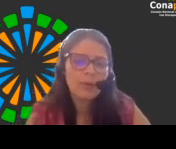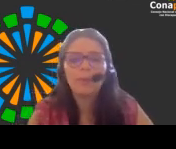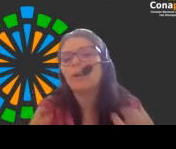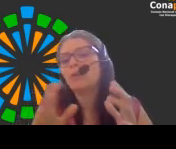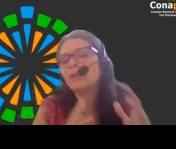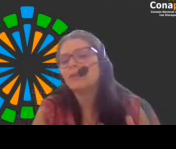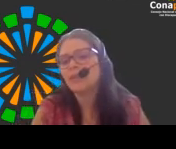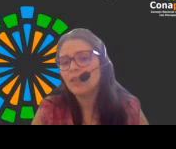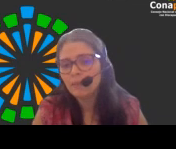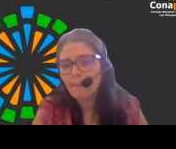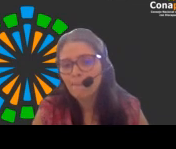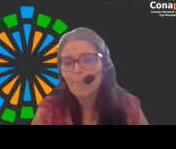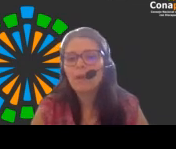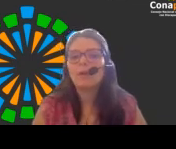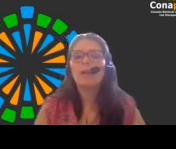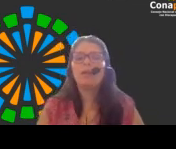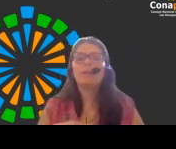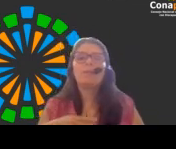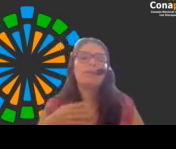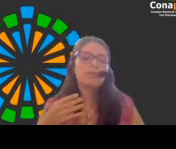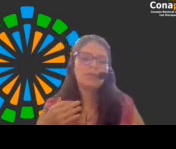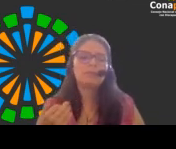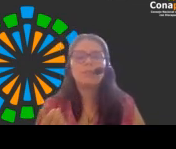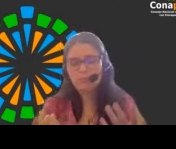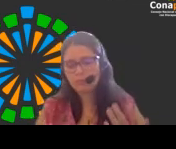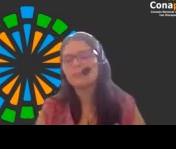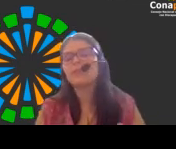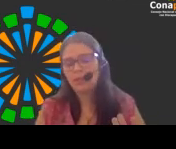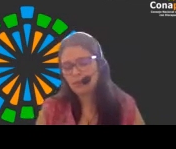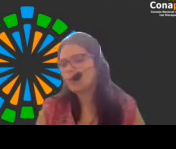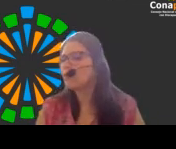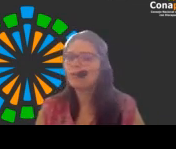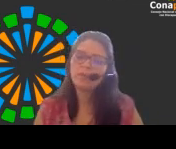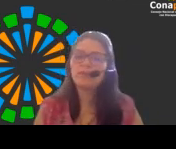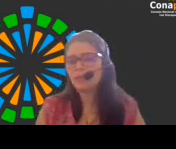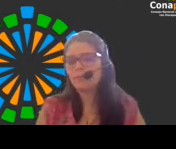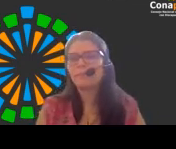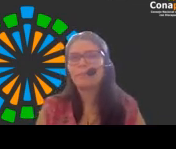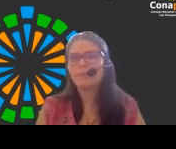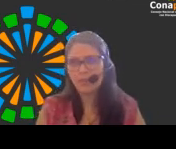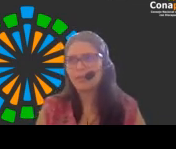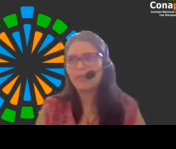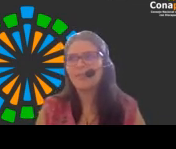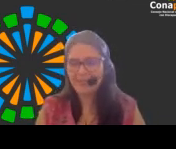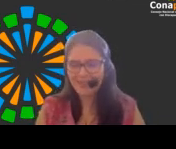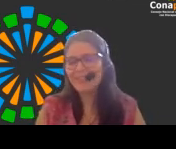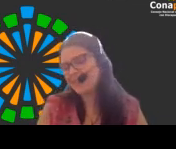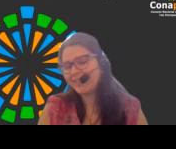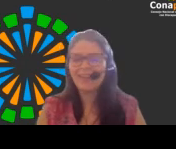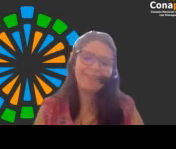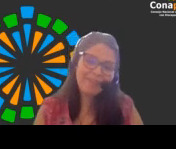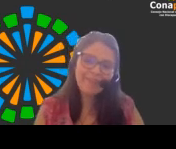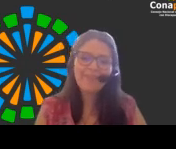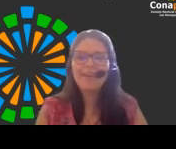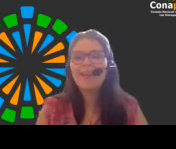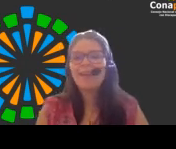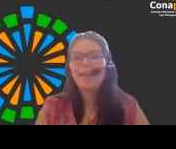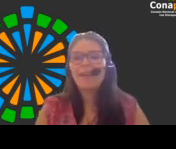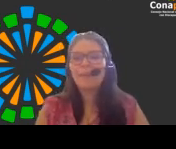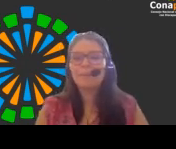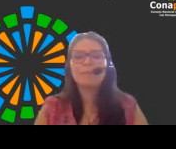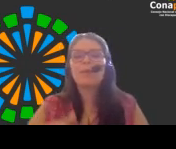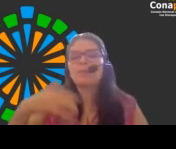labios pero hay unas que sí podemos decir que no decir que sí decir que